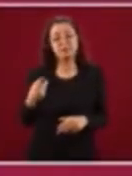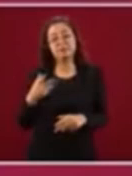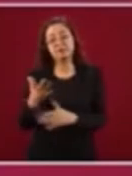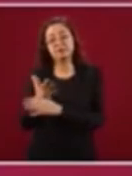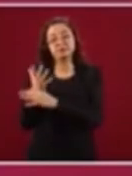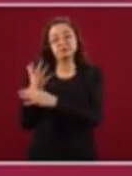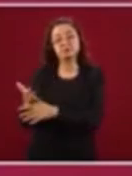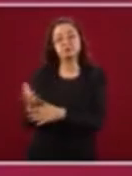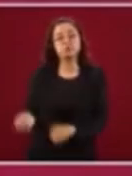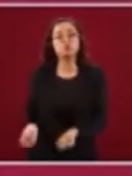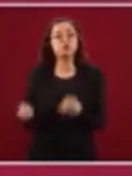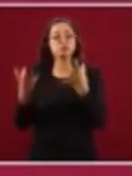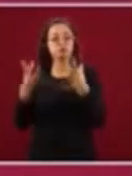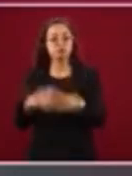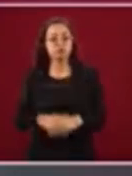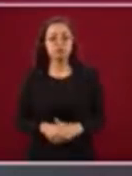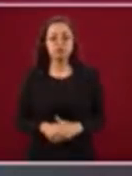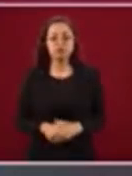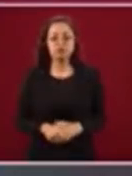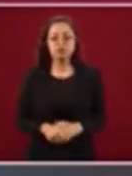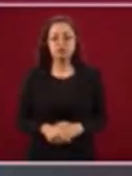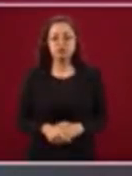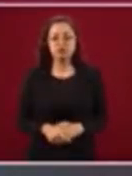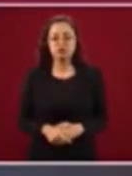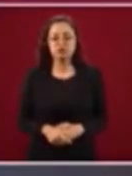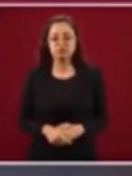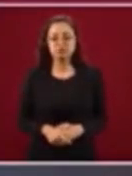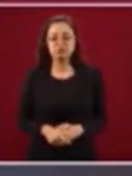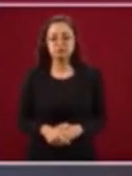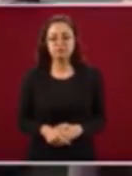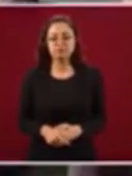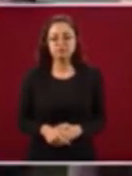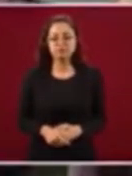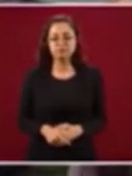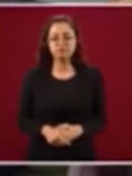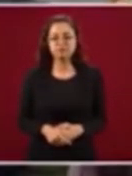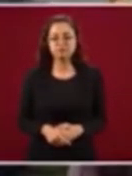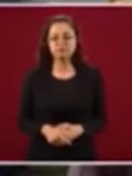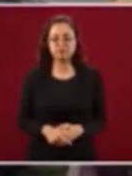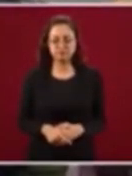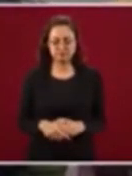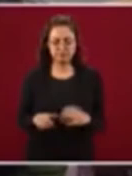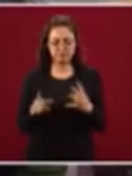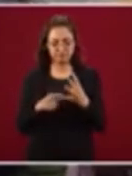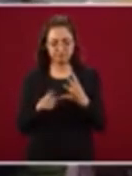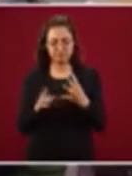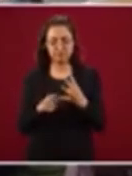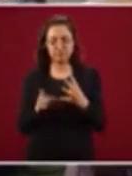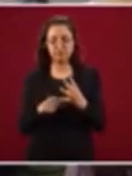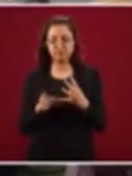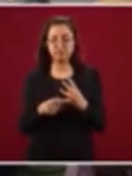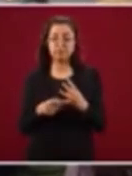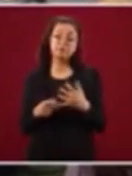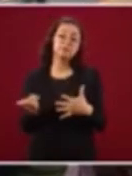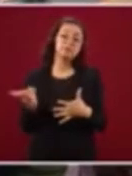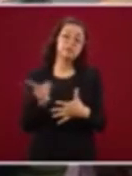por hora. Ese es el qué punto llevamos. Cuatro. Ah, y el